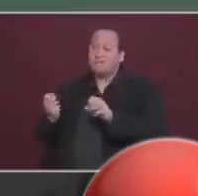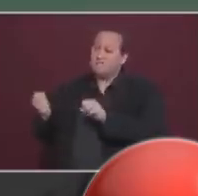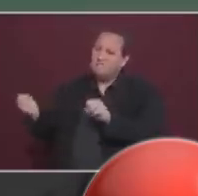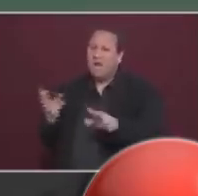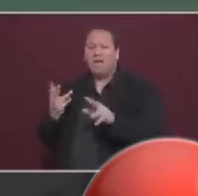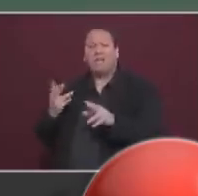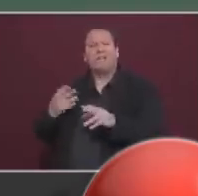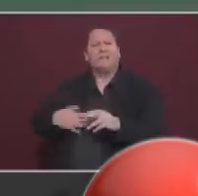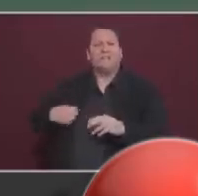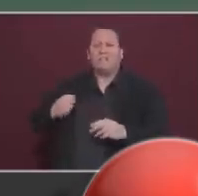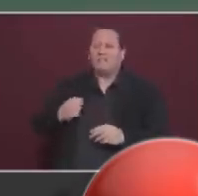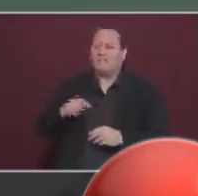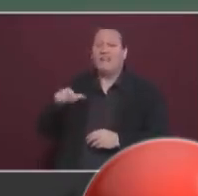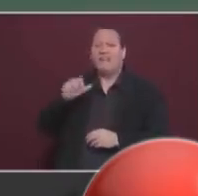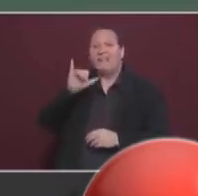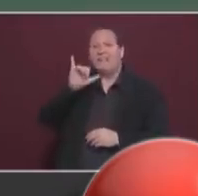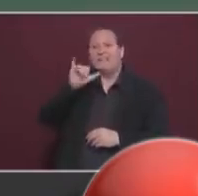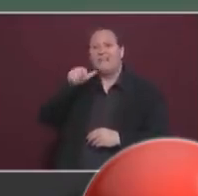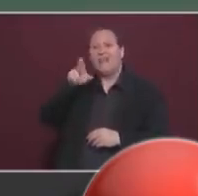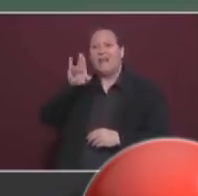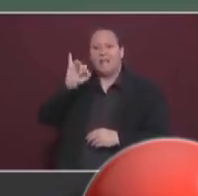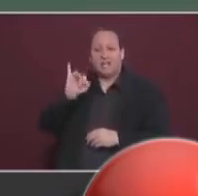de los yaquis